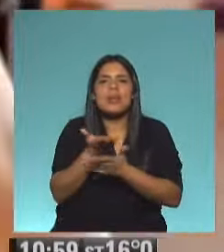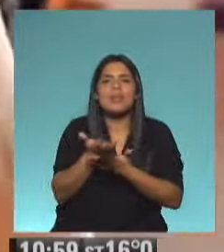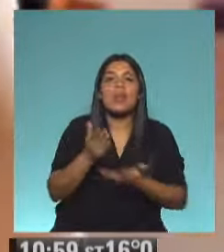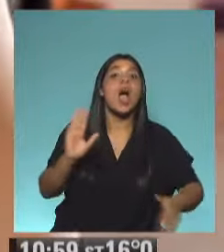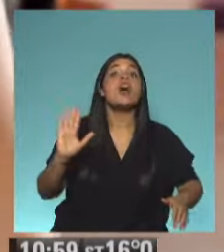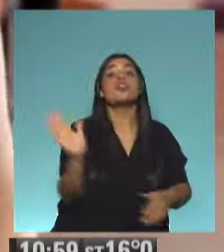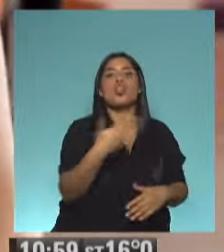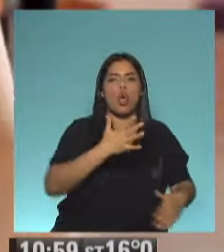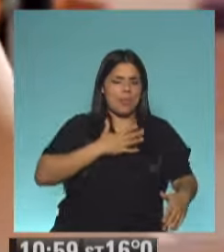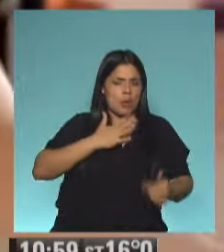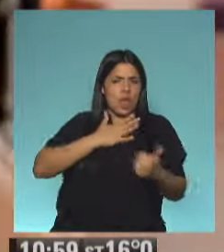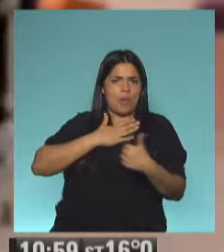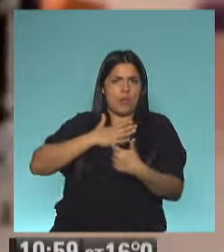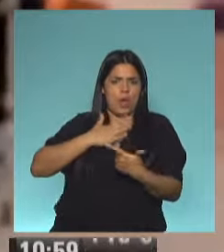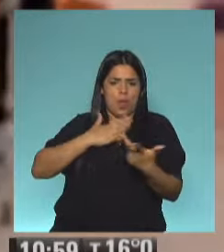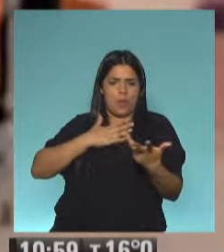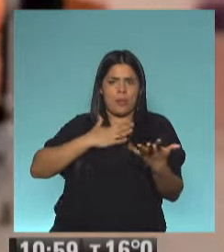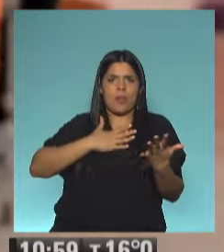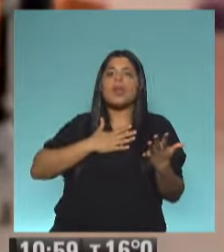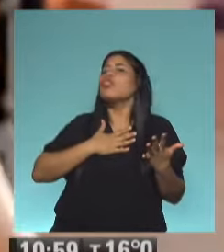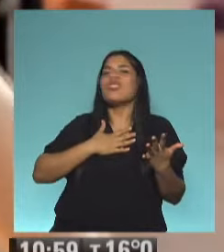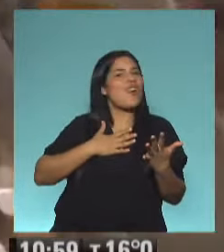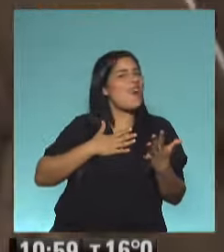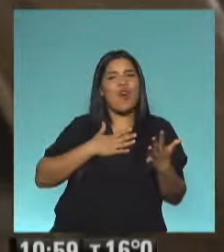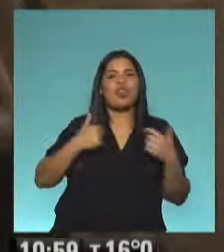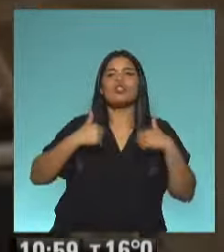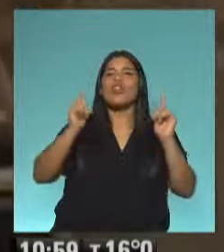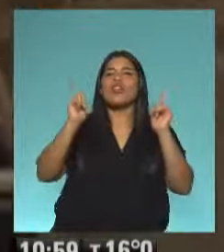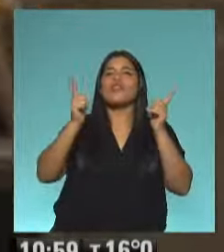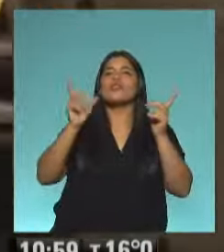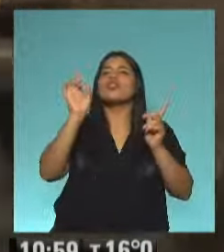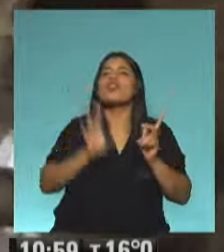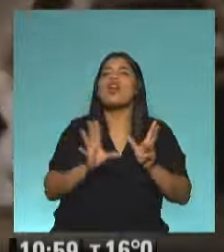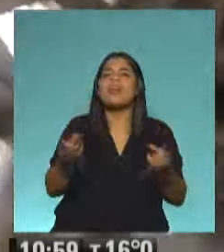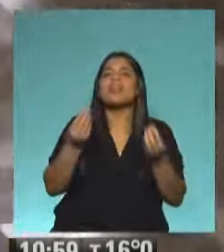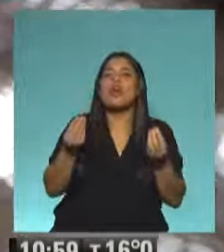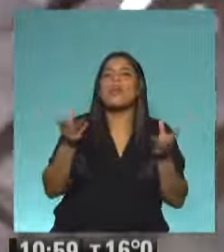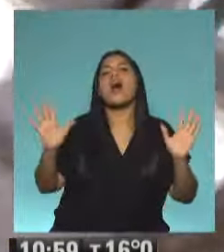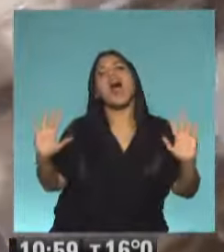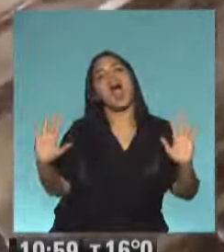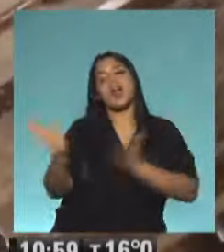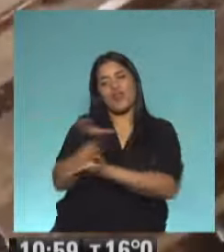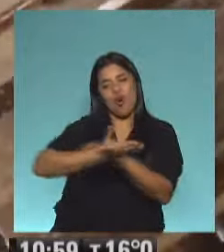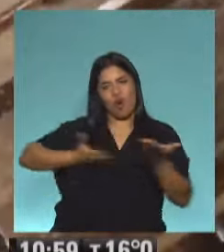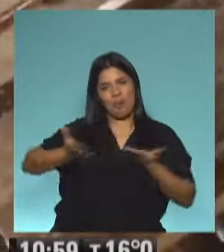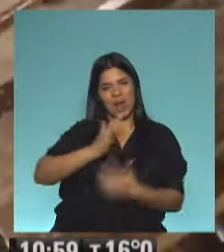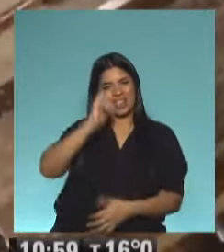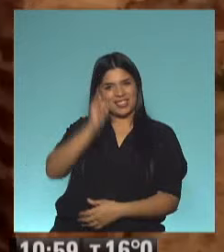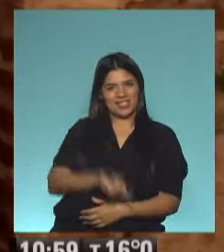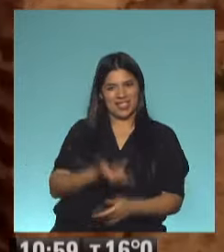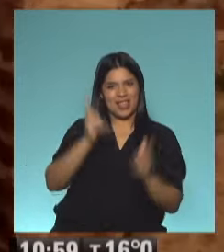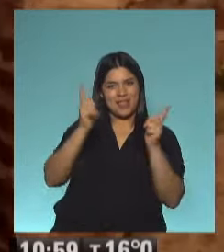mí. Solo lo disfrutaré de verdad si lo puedo compartir.